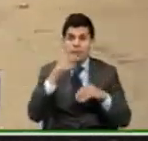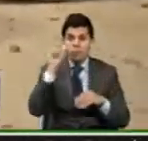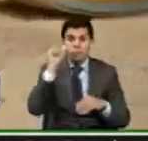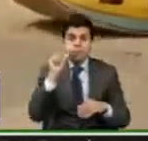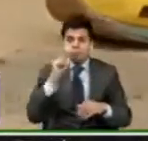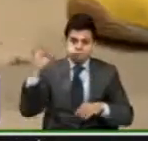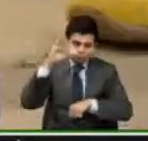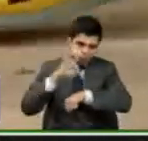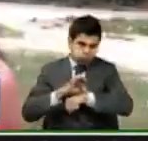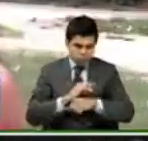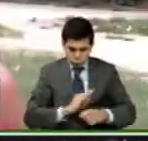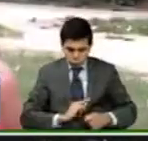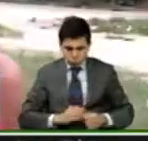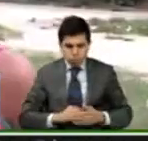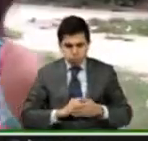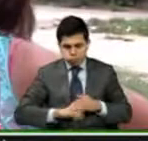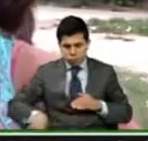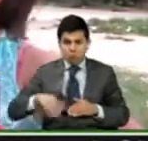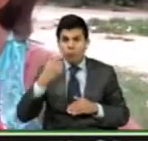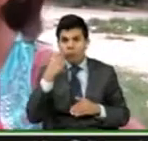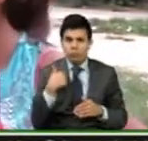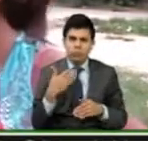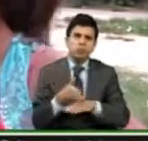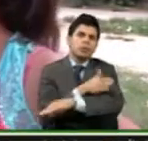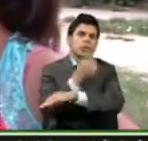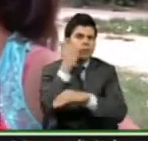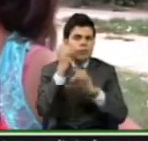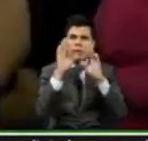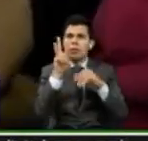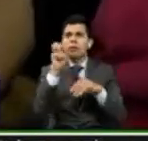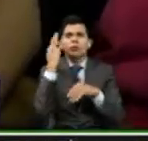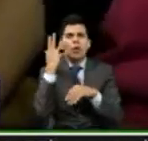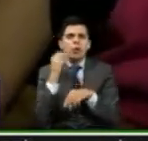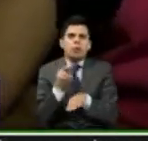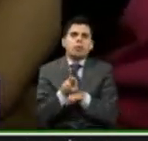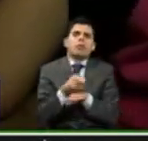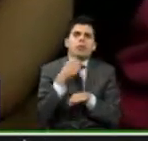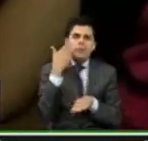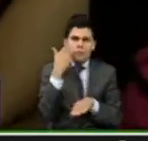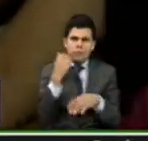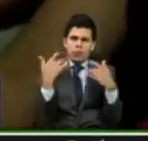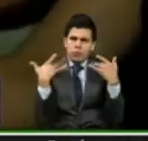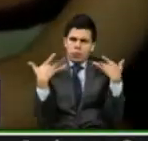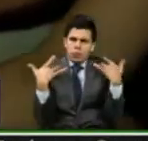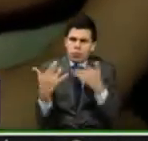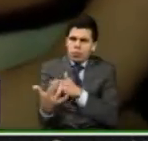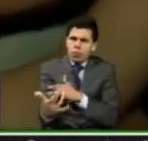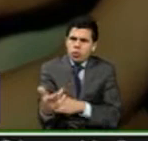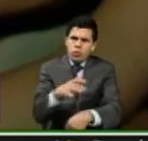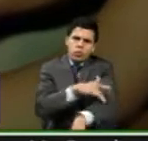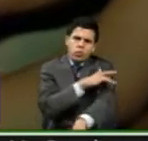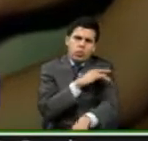el bebé. Yo también me dio y estaba terrible, yo estuve 8 días en la cama. En todas las articulaciones, mucho dolor,